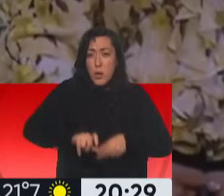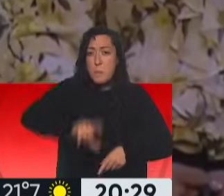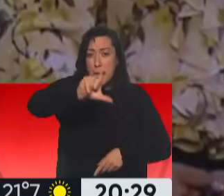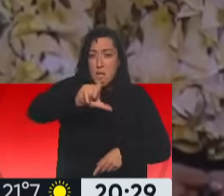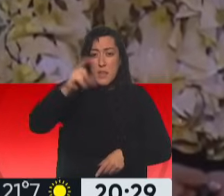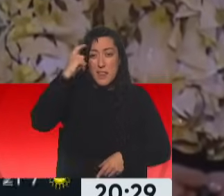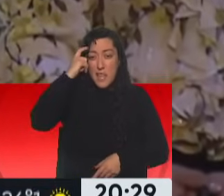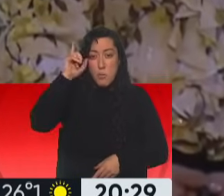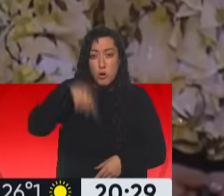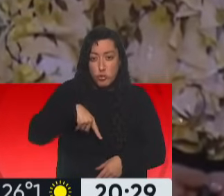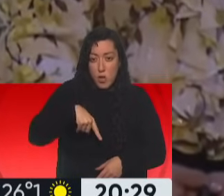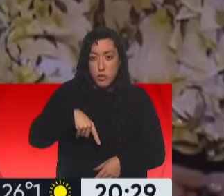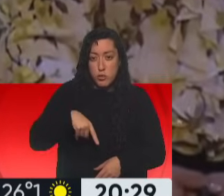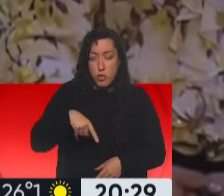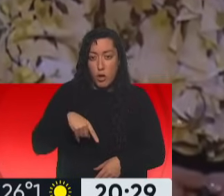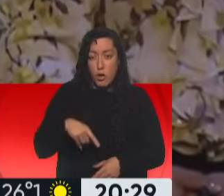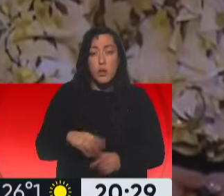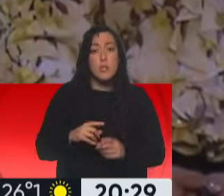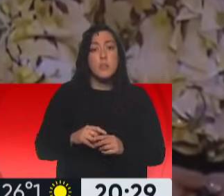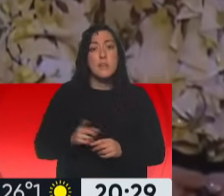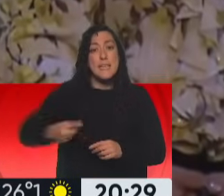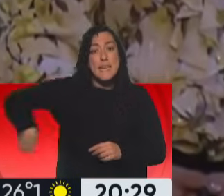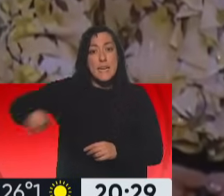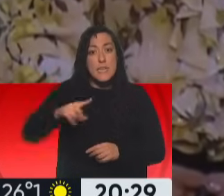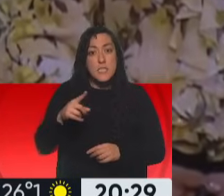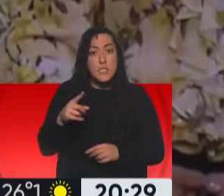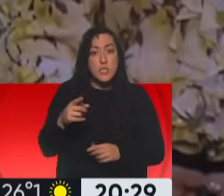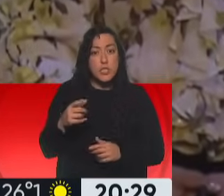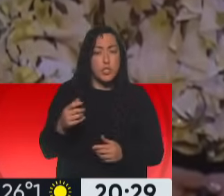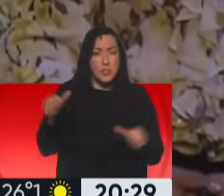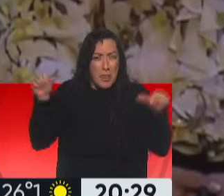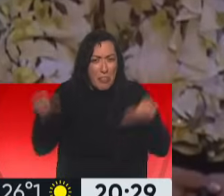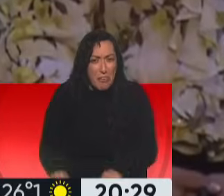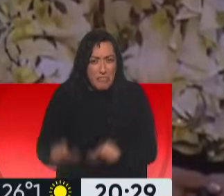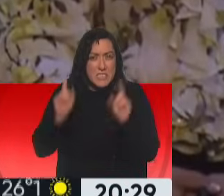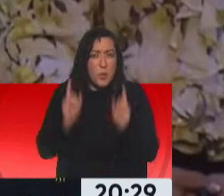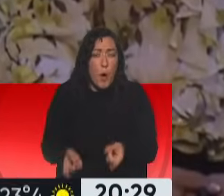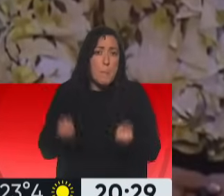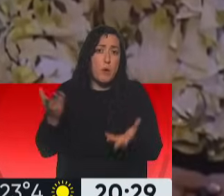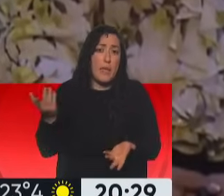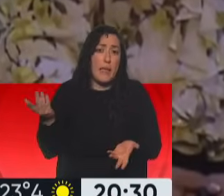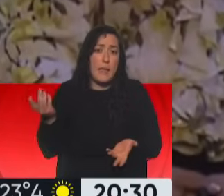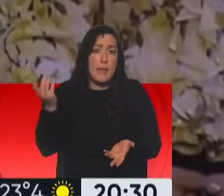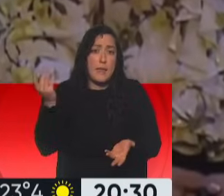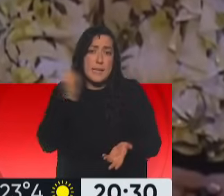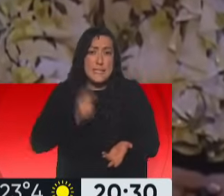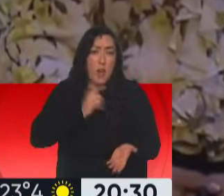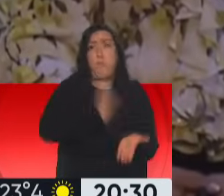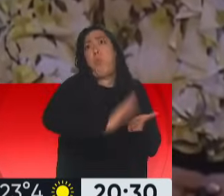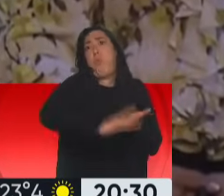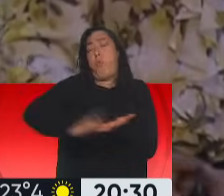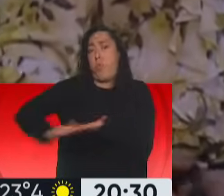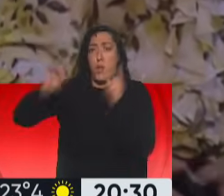en 10 puntos porcentuales y aún así sigue siendo deficitaria con el gastador empedernido de Axel